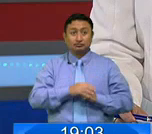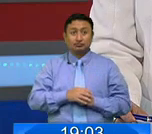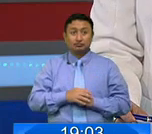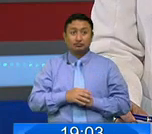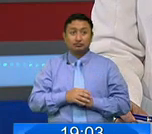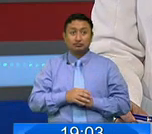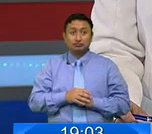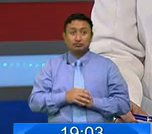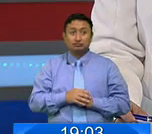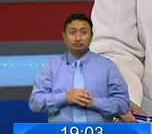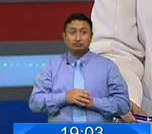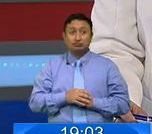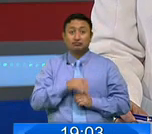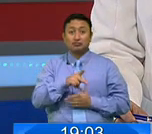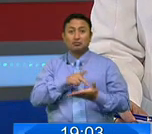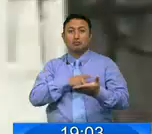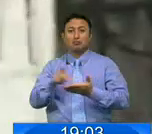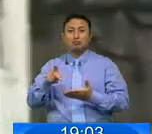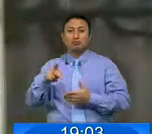indemnizar al ex jefe de Estado.